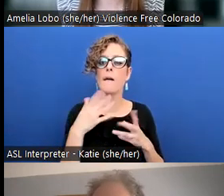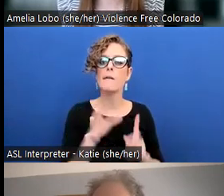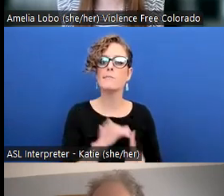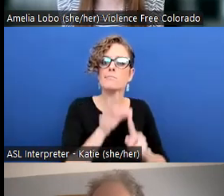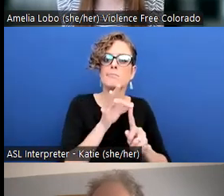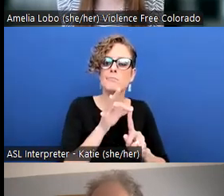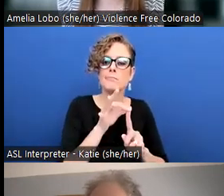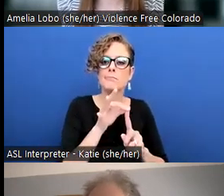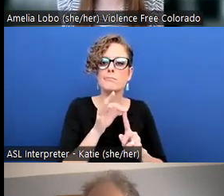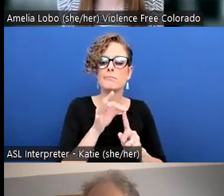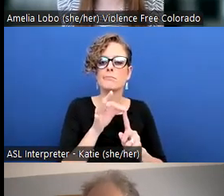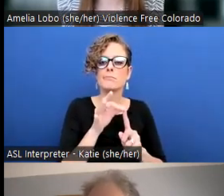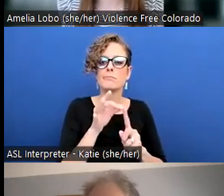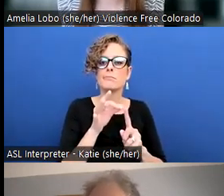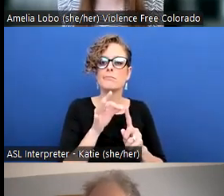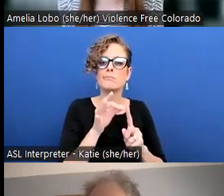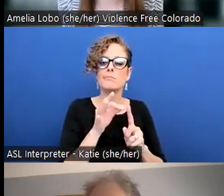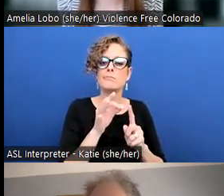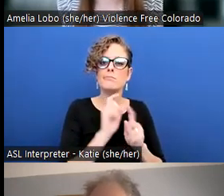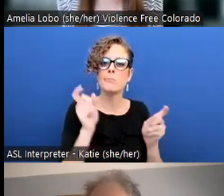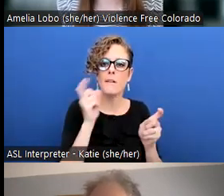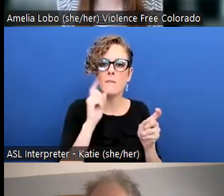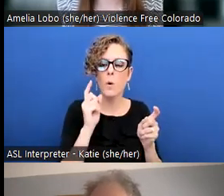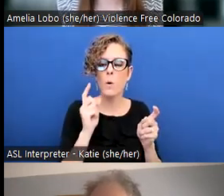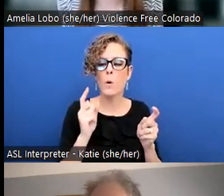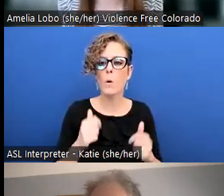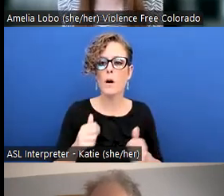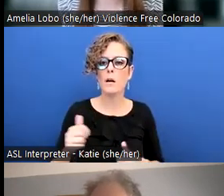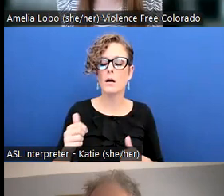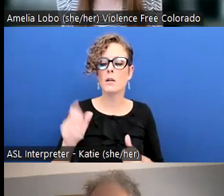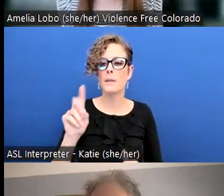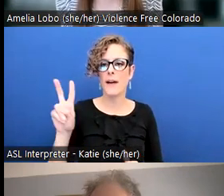unas excepciones y más provisiones para los sobrevivientes.